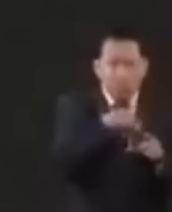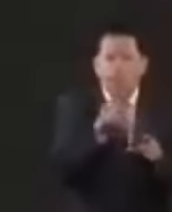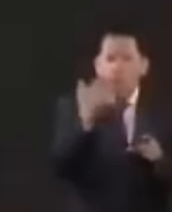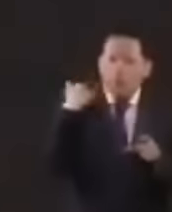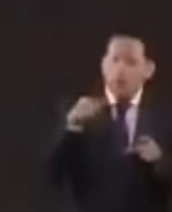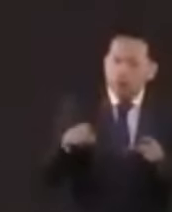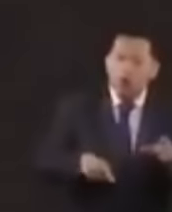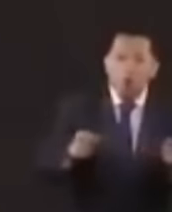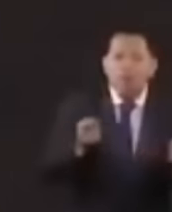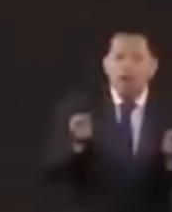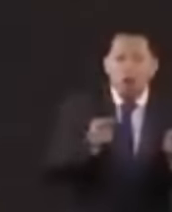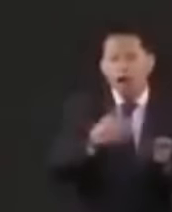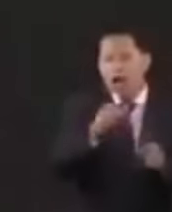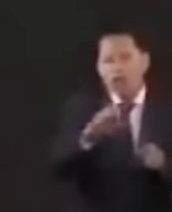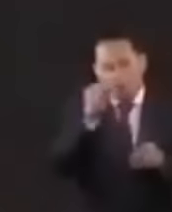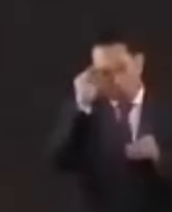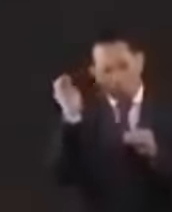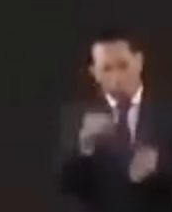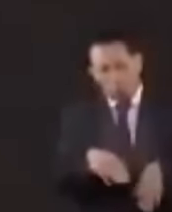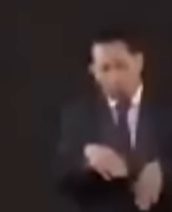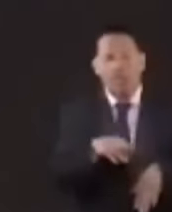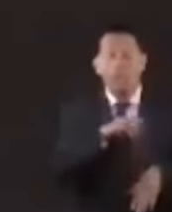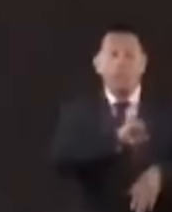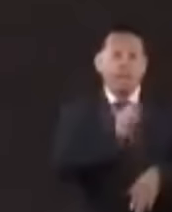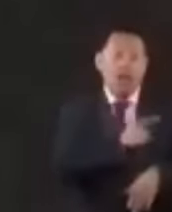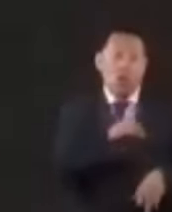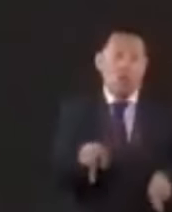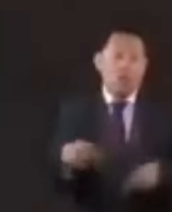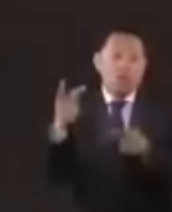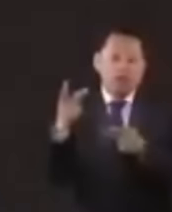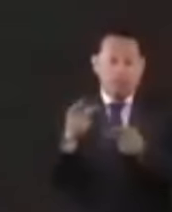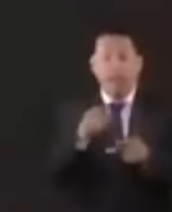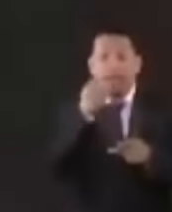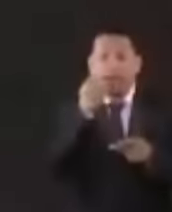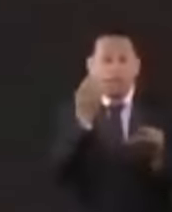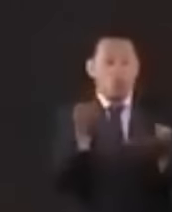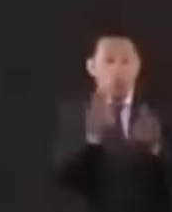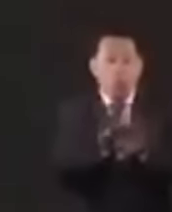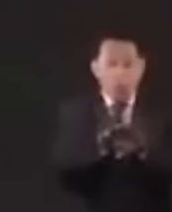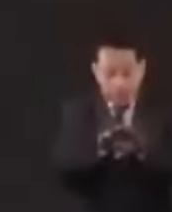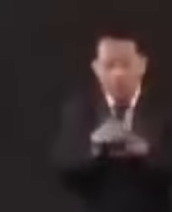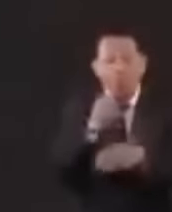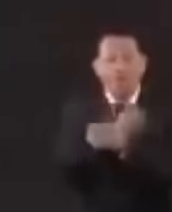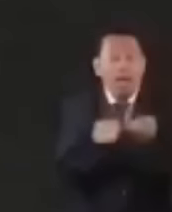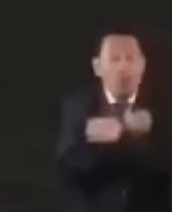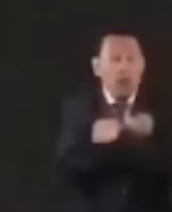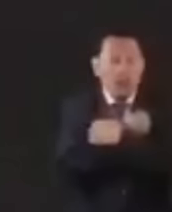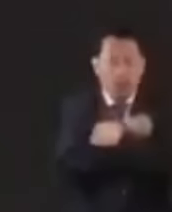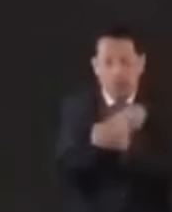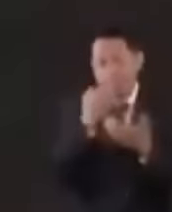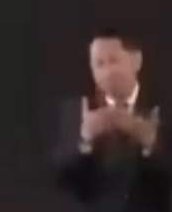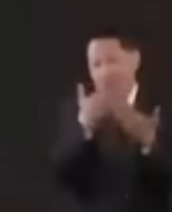campo, privatizaron la salud, cerraron escuelas y convirtieron la educación en un privilegio. Hoy, cuando